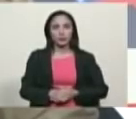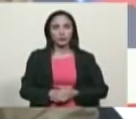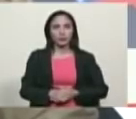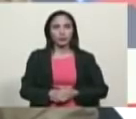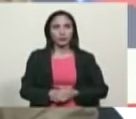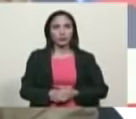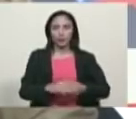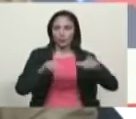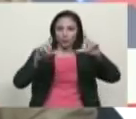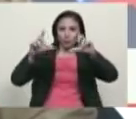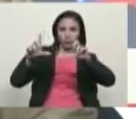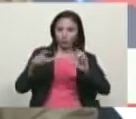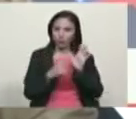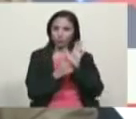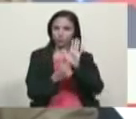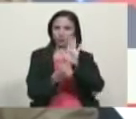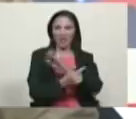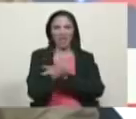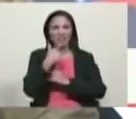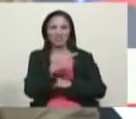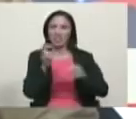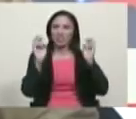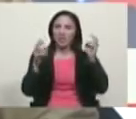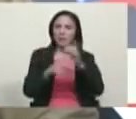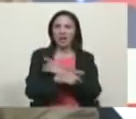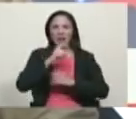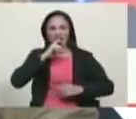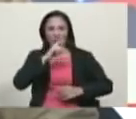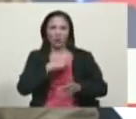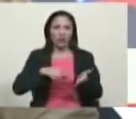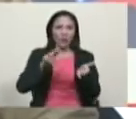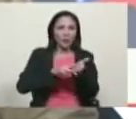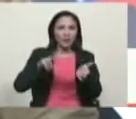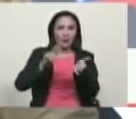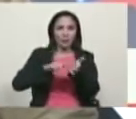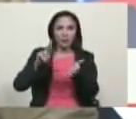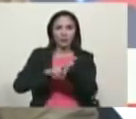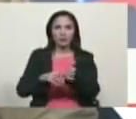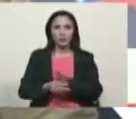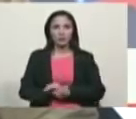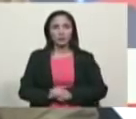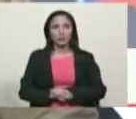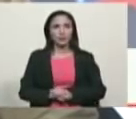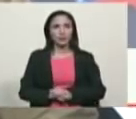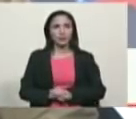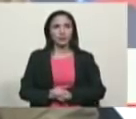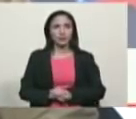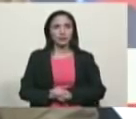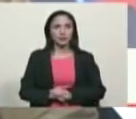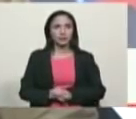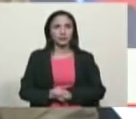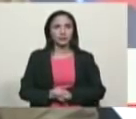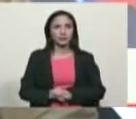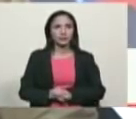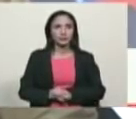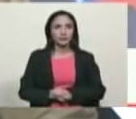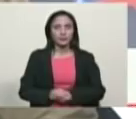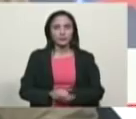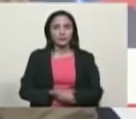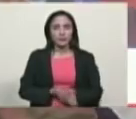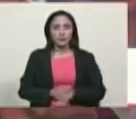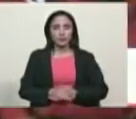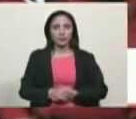así. Para decir un tema, para decir otro. Lo repiten, lo repiten, lo repiten. Hacen un